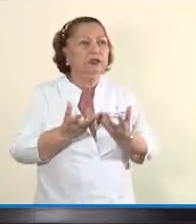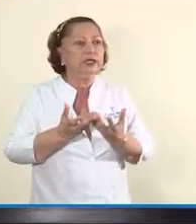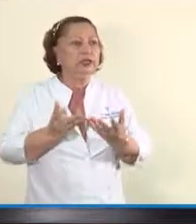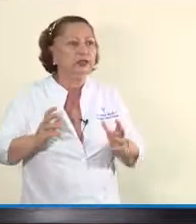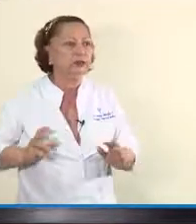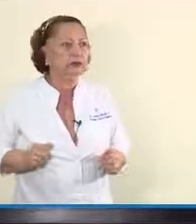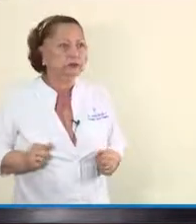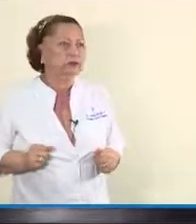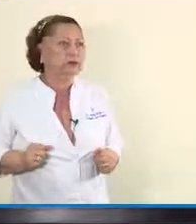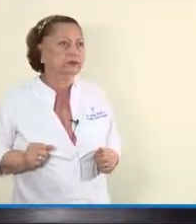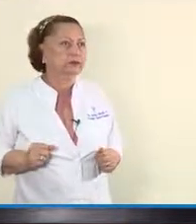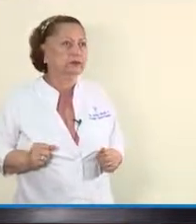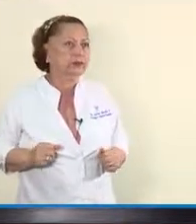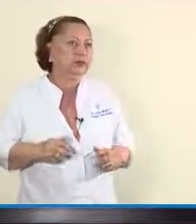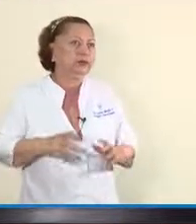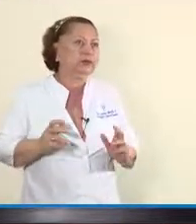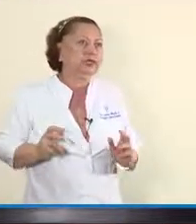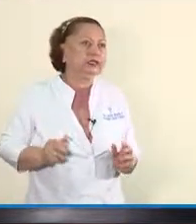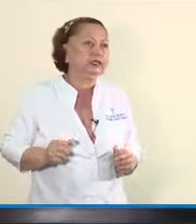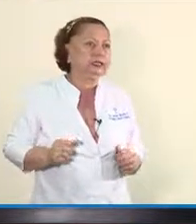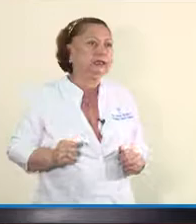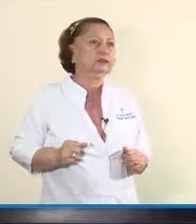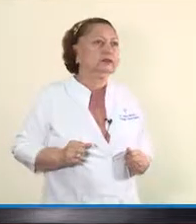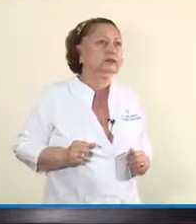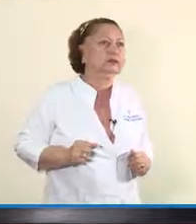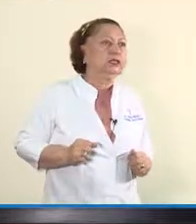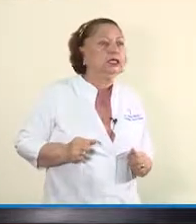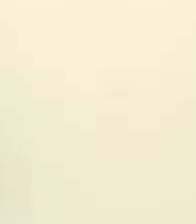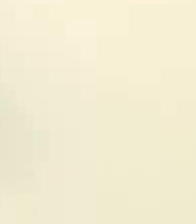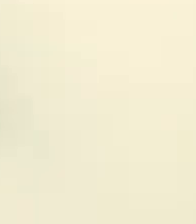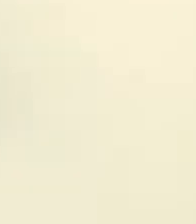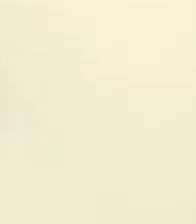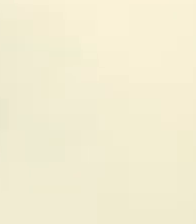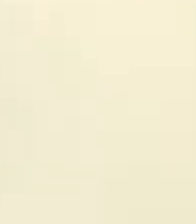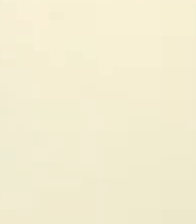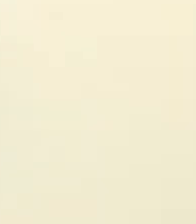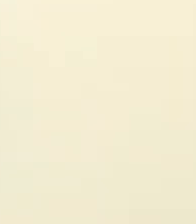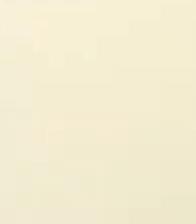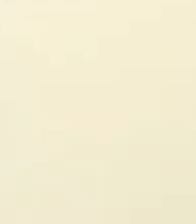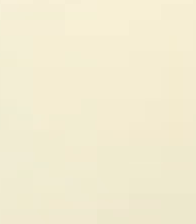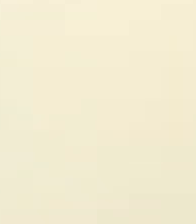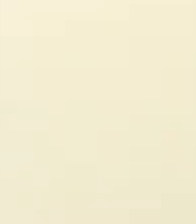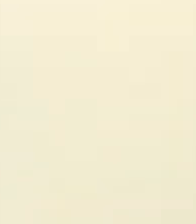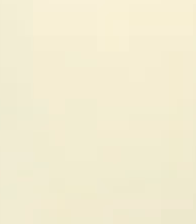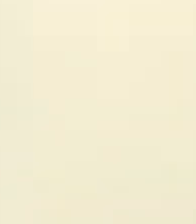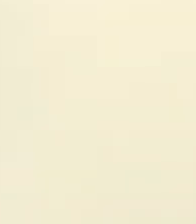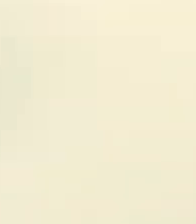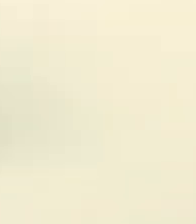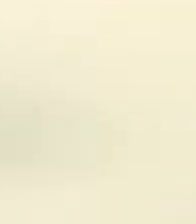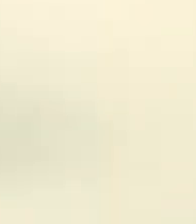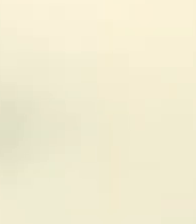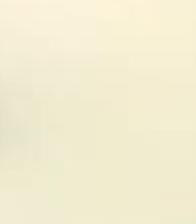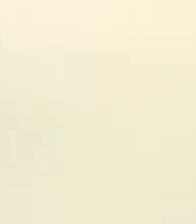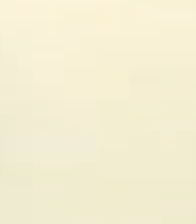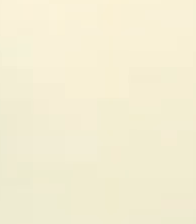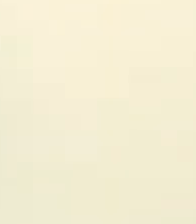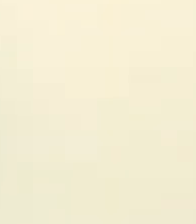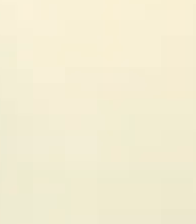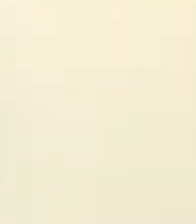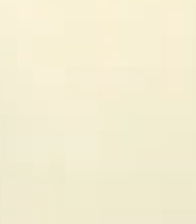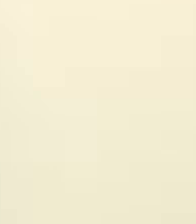estuviéramos en un lecho de oro, pero no es así. Entonces nosotros tenemos entendido que el